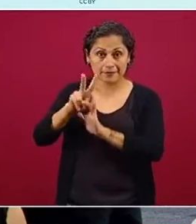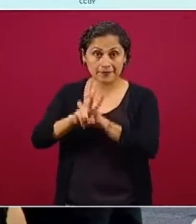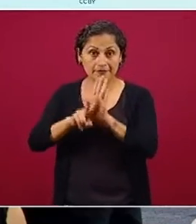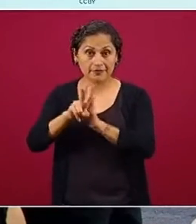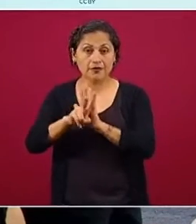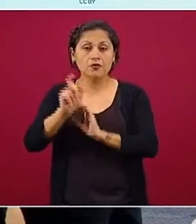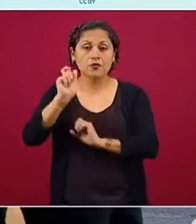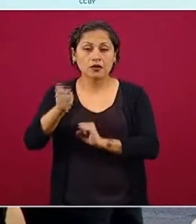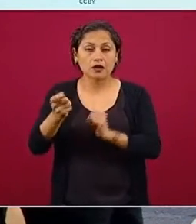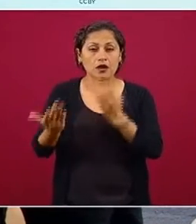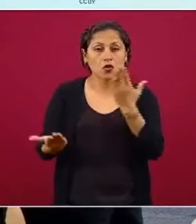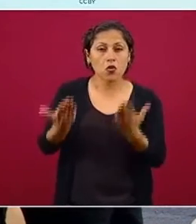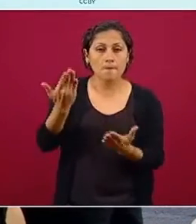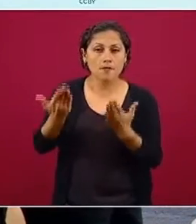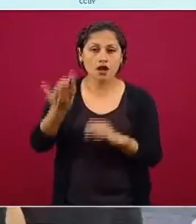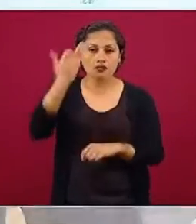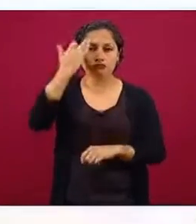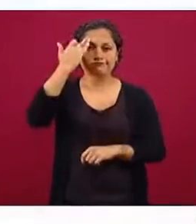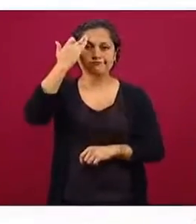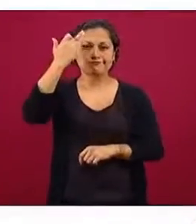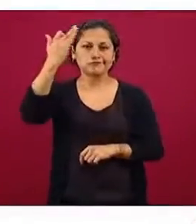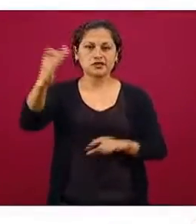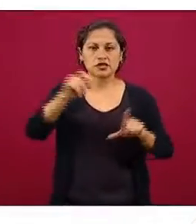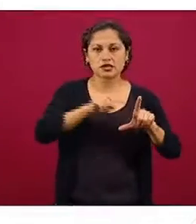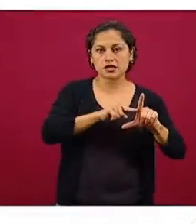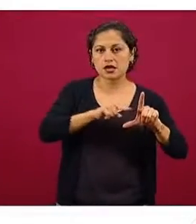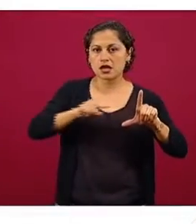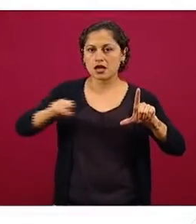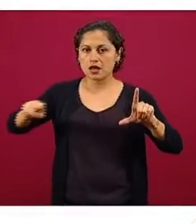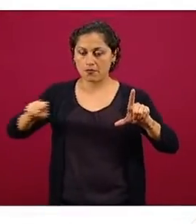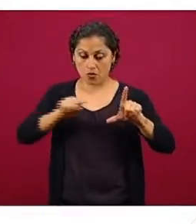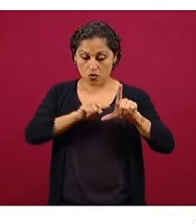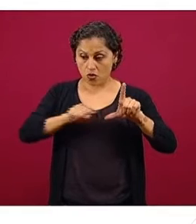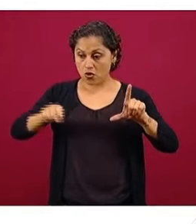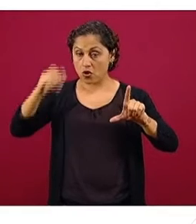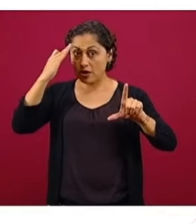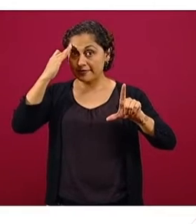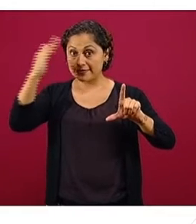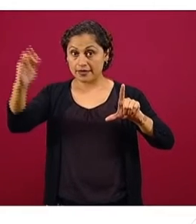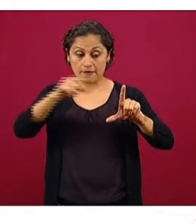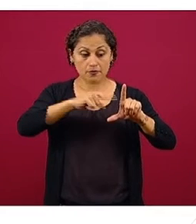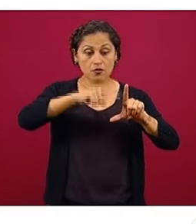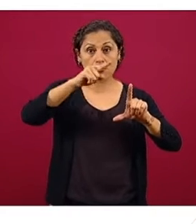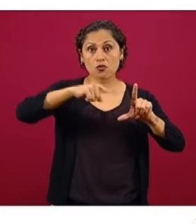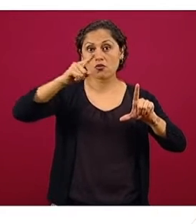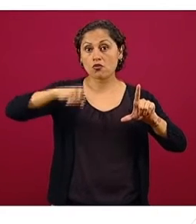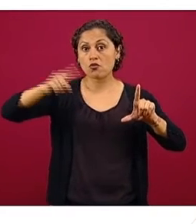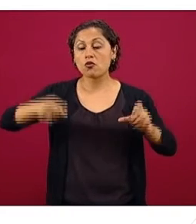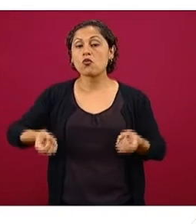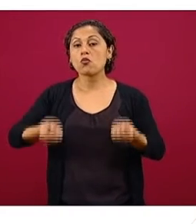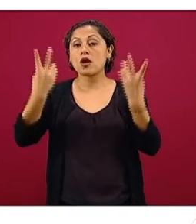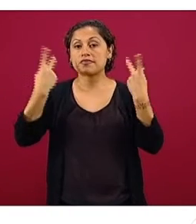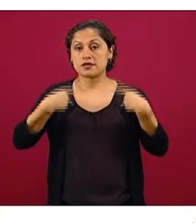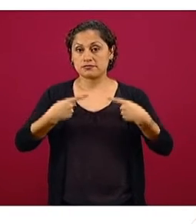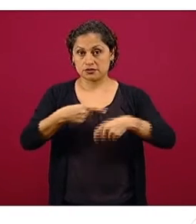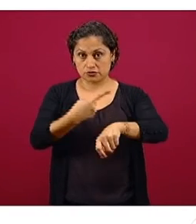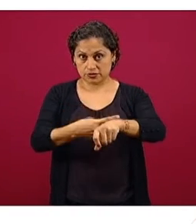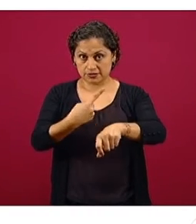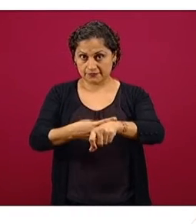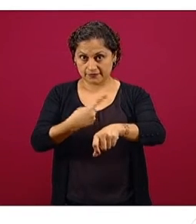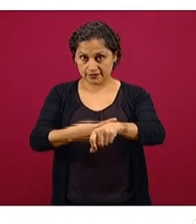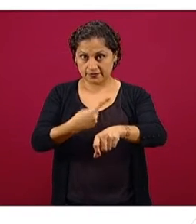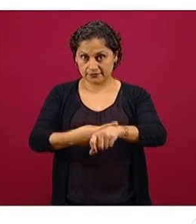de cambio, dado que esto es el tiempo y esto es la cantidad de casos por millón de habitantes, se representa por la inclinación de esta